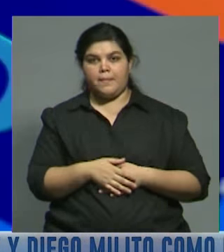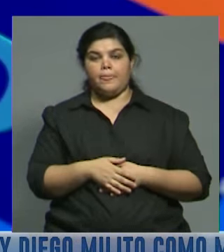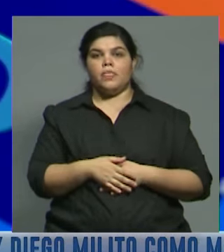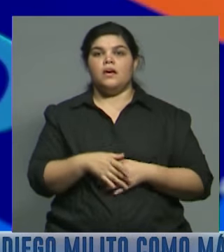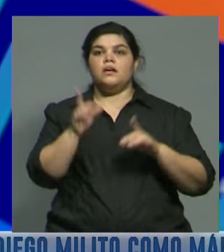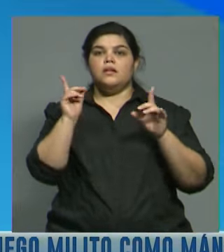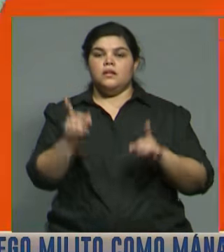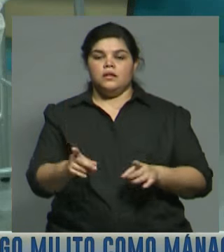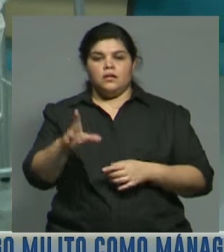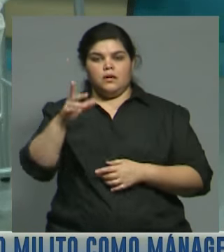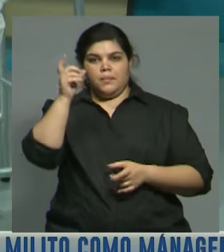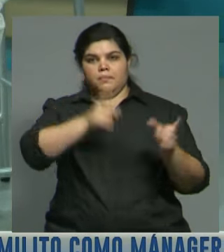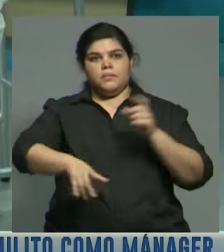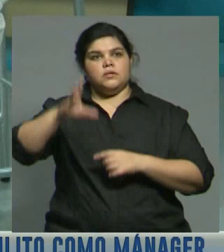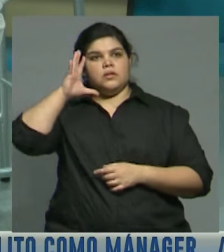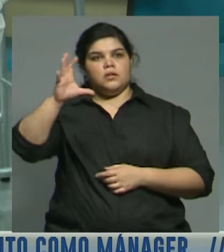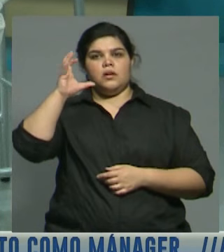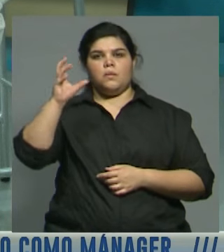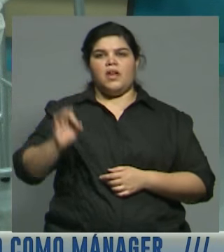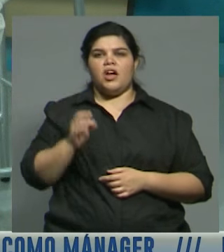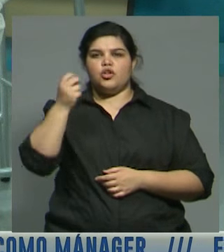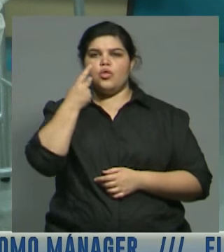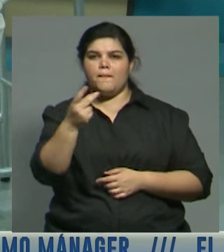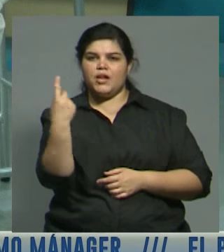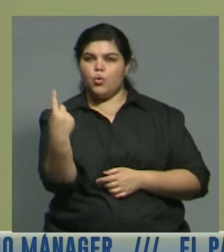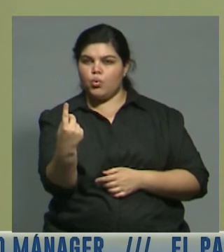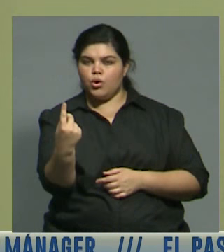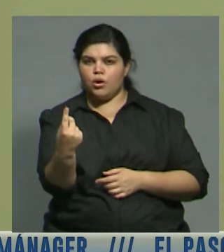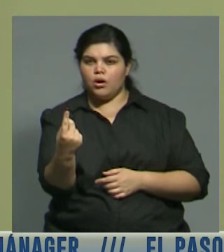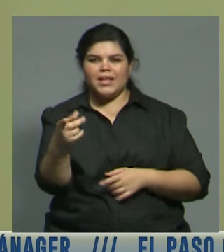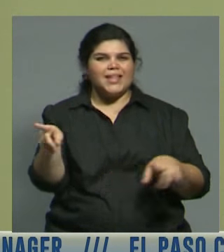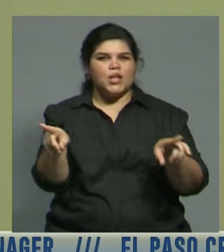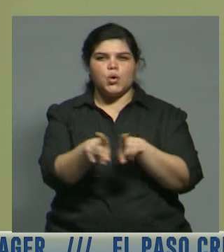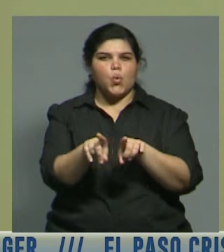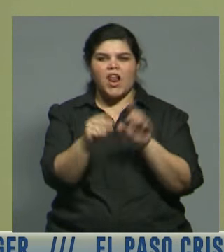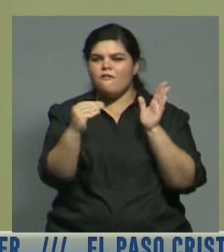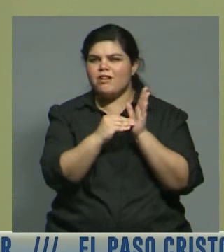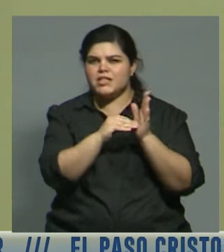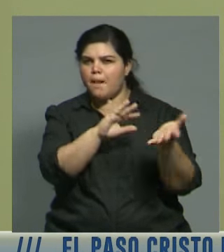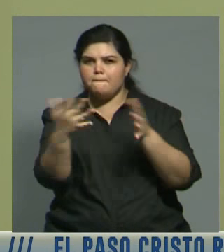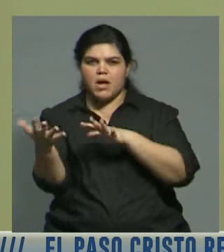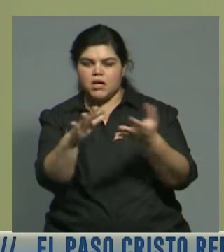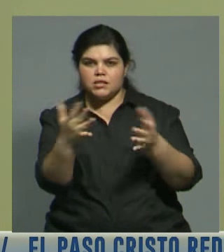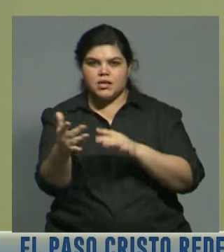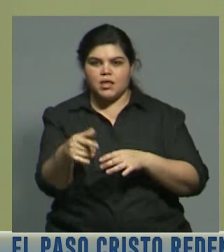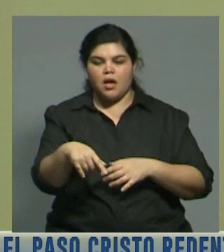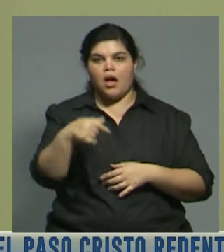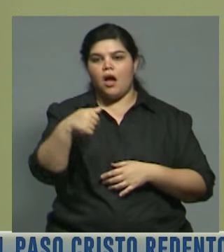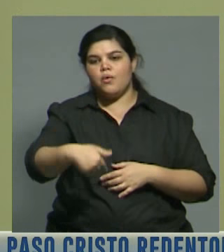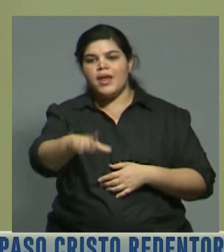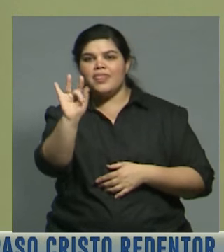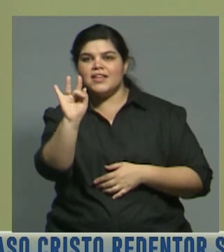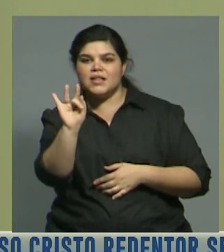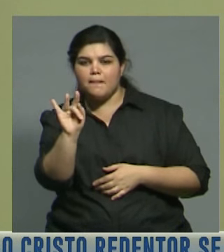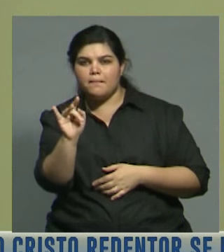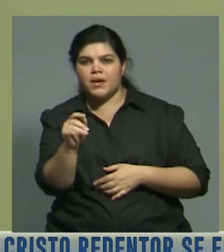personas recordaban el tema del 2001, se hacía referencia a esta misma fecha, a la misma tensión del fin de año. La verdad